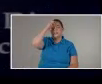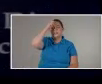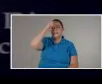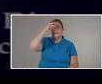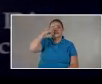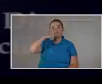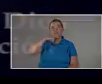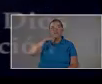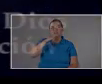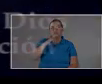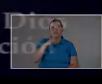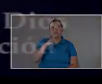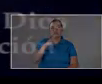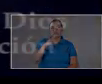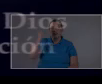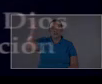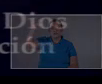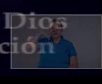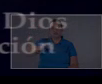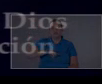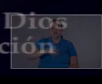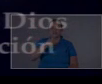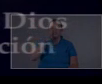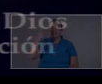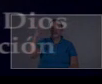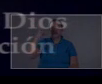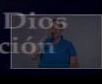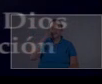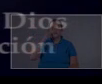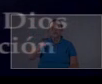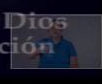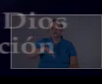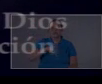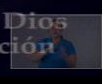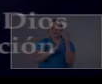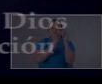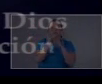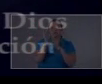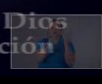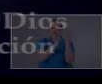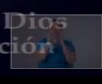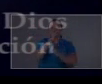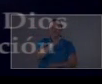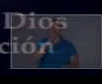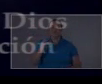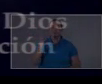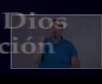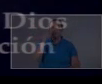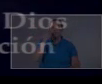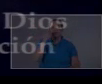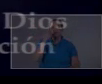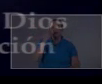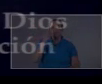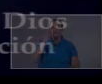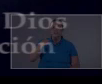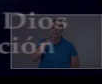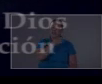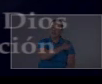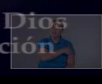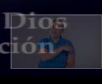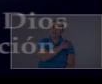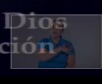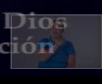el Dios y Padre de nuestro Señor Jesucristo, Padre de misericordias y Dios de